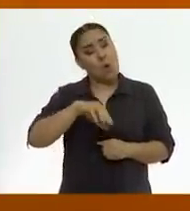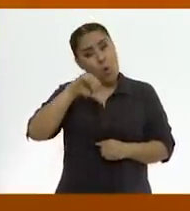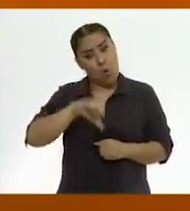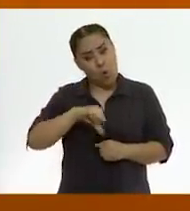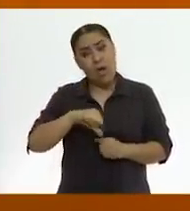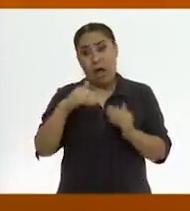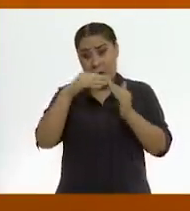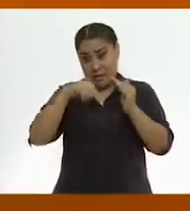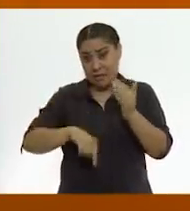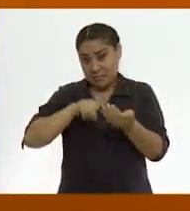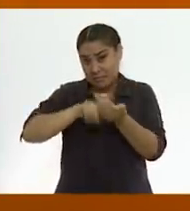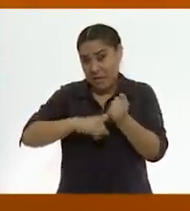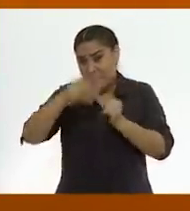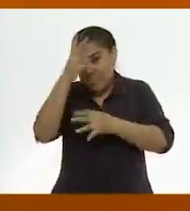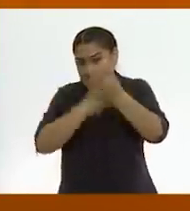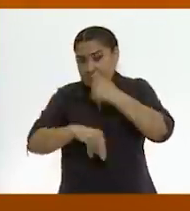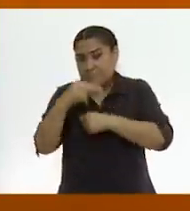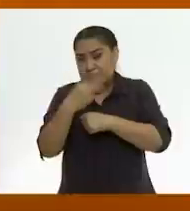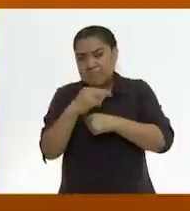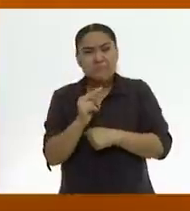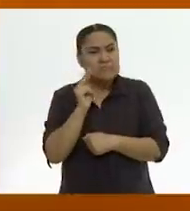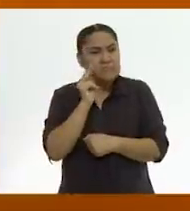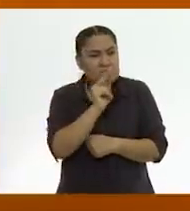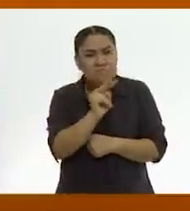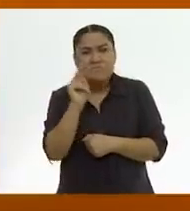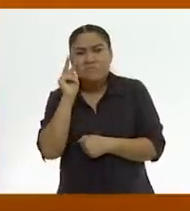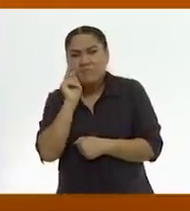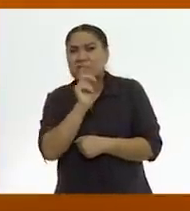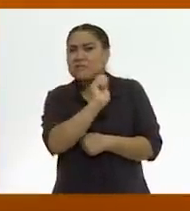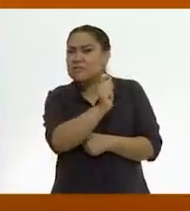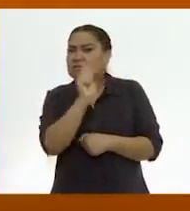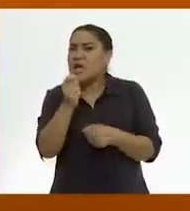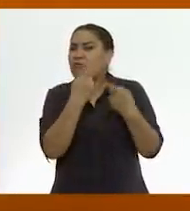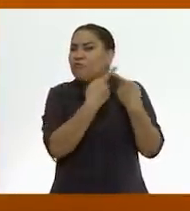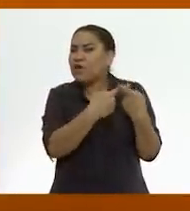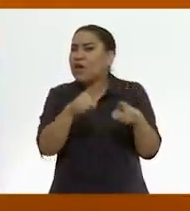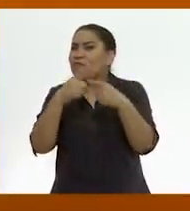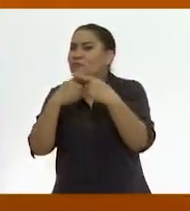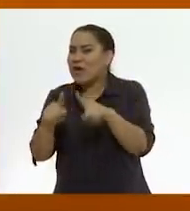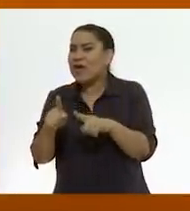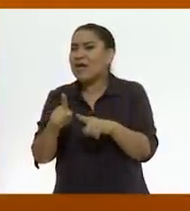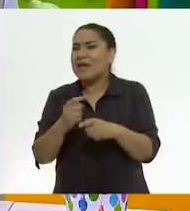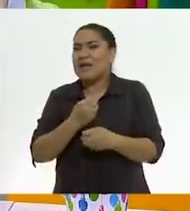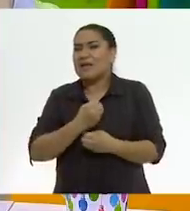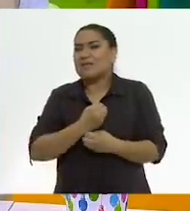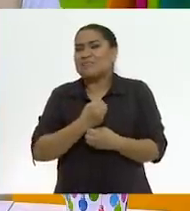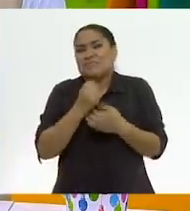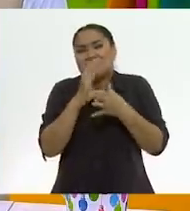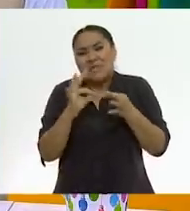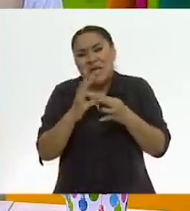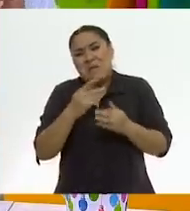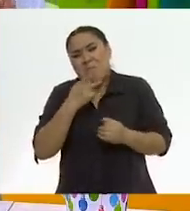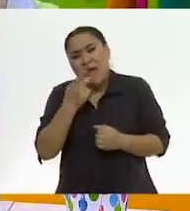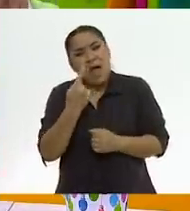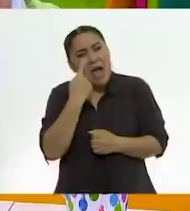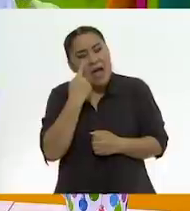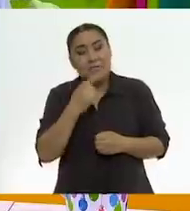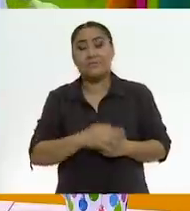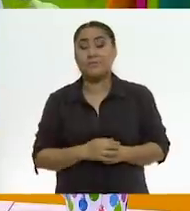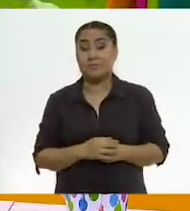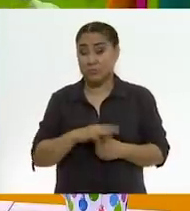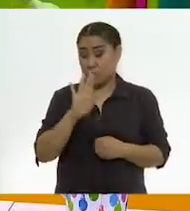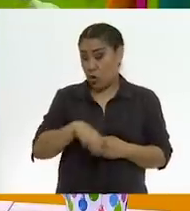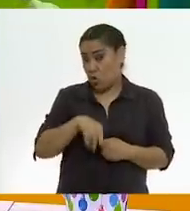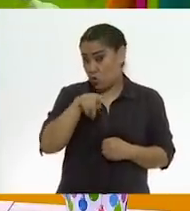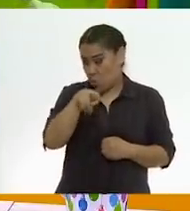Casa, reflexionaremos sobre el significado de diferentes expresiones que utilizamos cotidianamente. ¿Tú